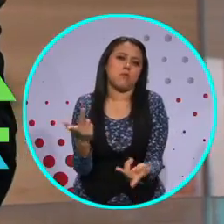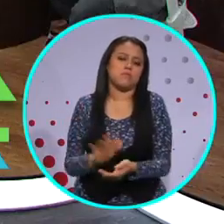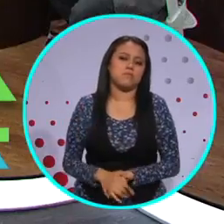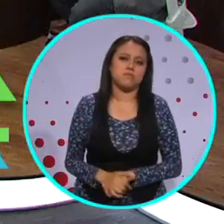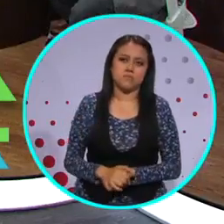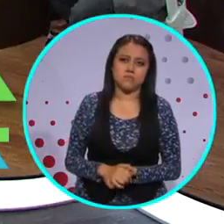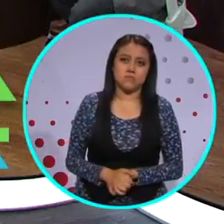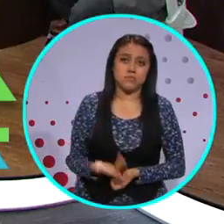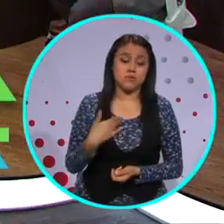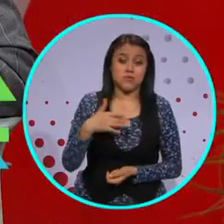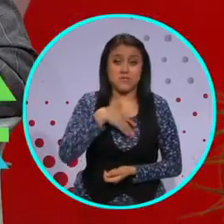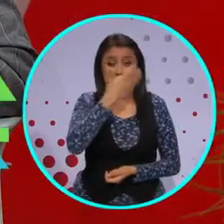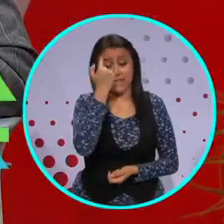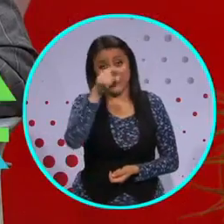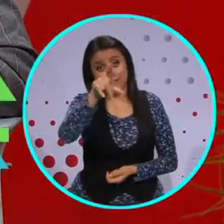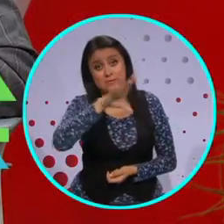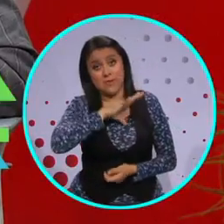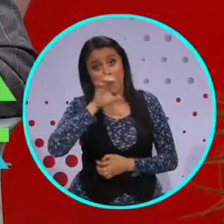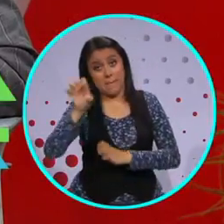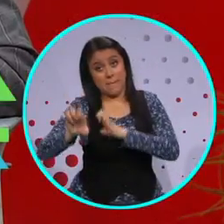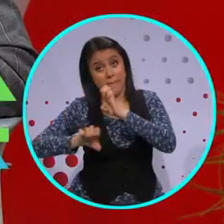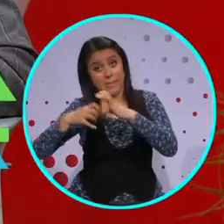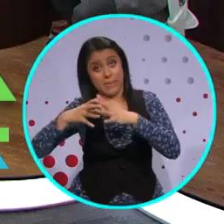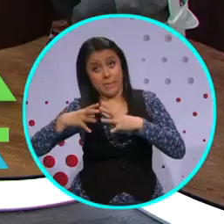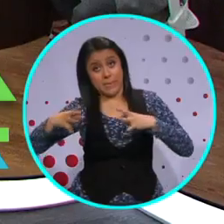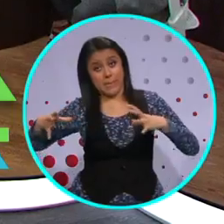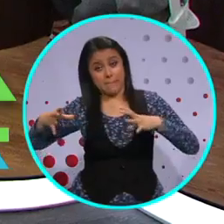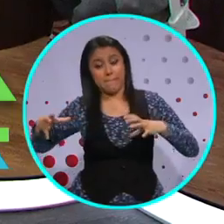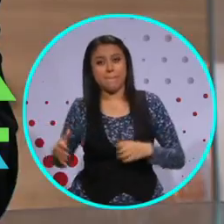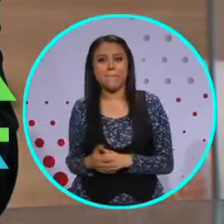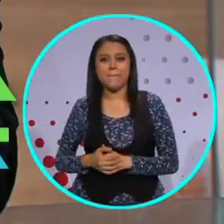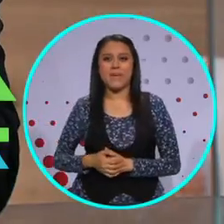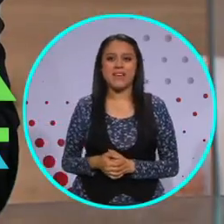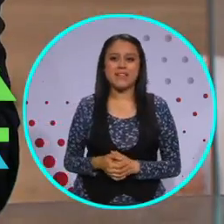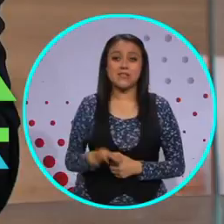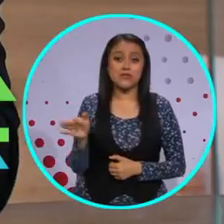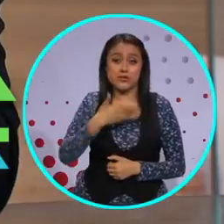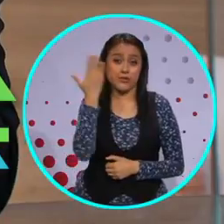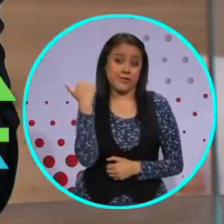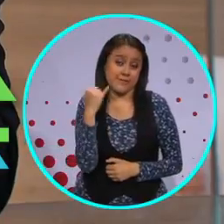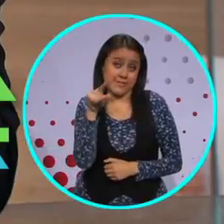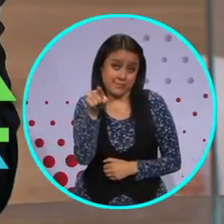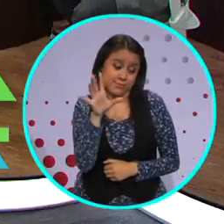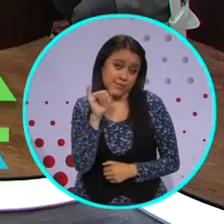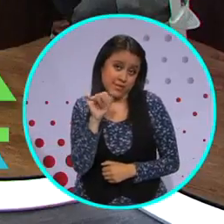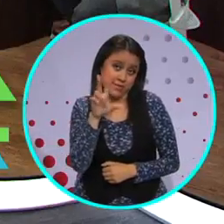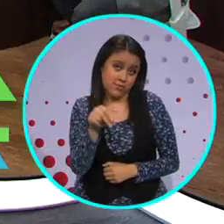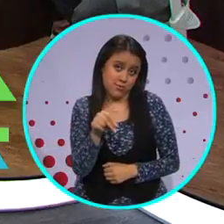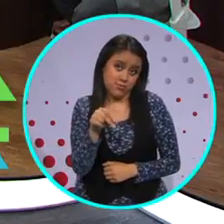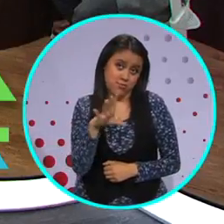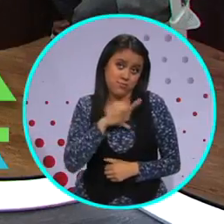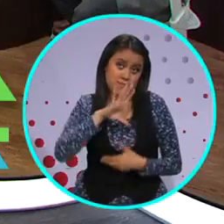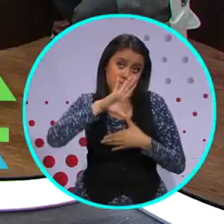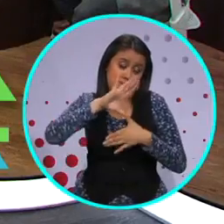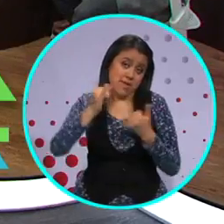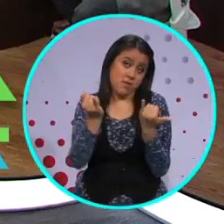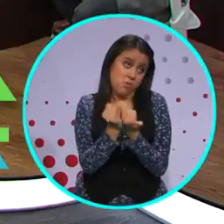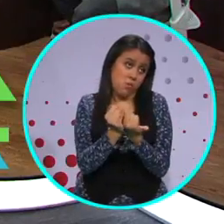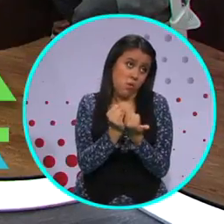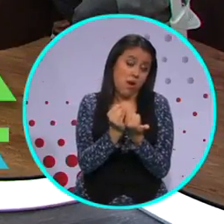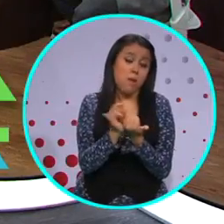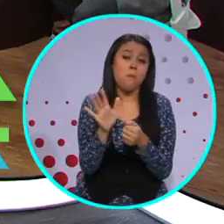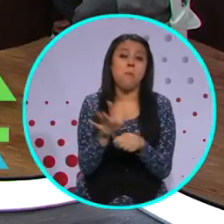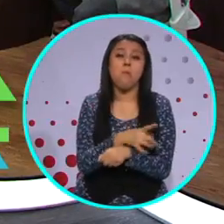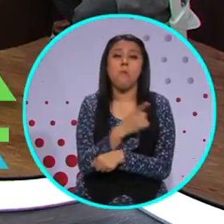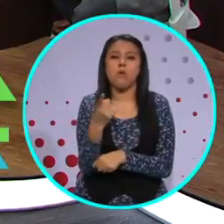no sé si eres la más grande empresa de las más grandes en méxico y a nivel américa latina también con